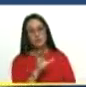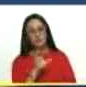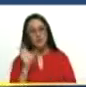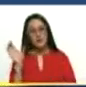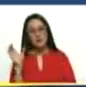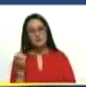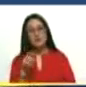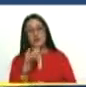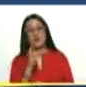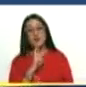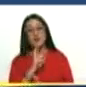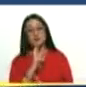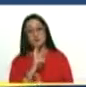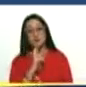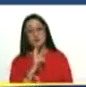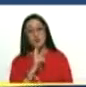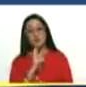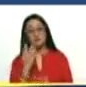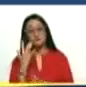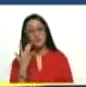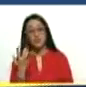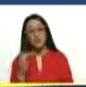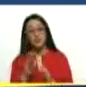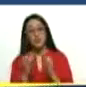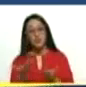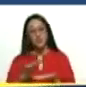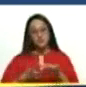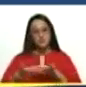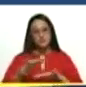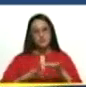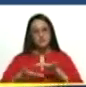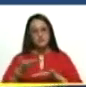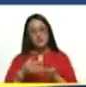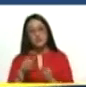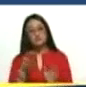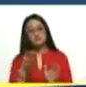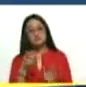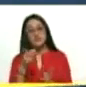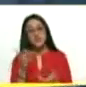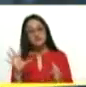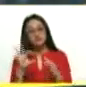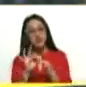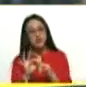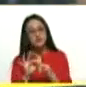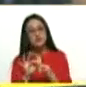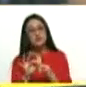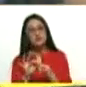sus frutos y que tienen reflejo en el mundo comercial. Esta sinergia